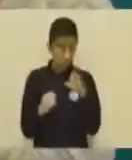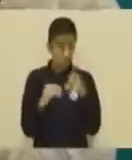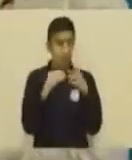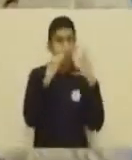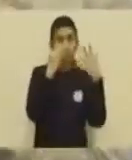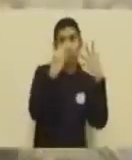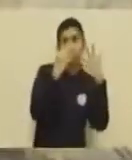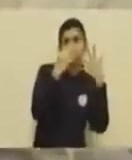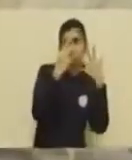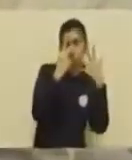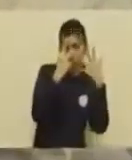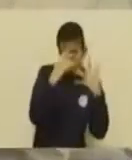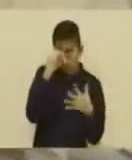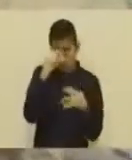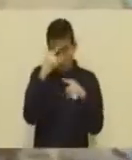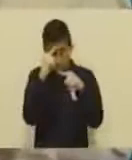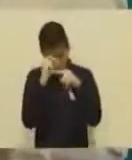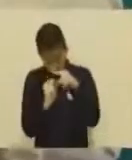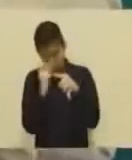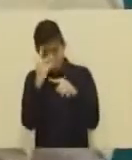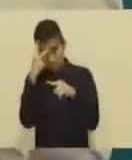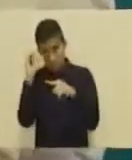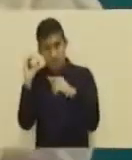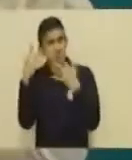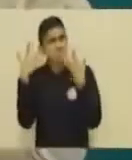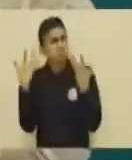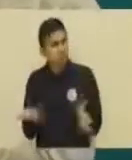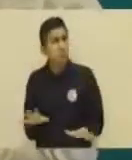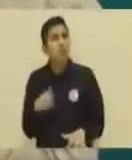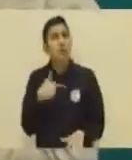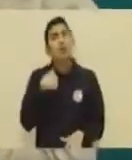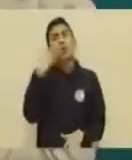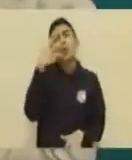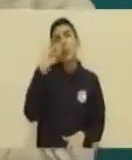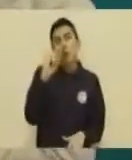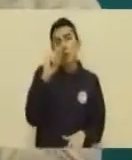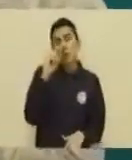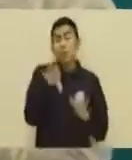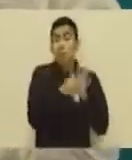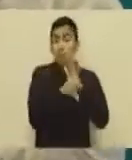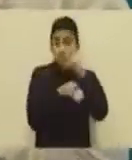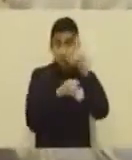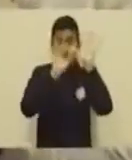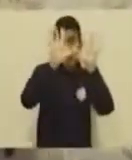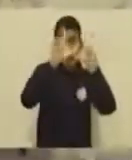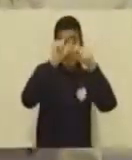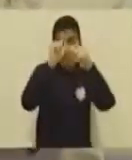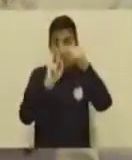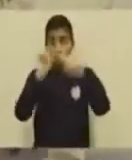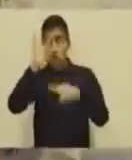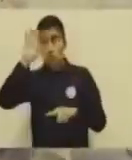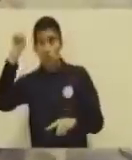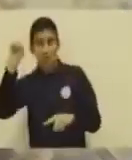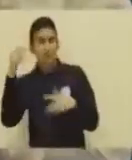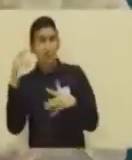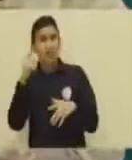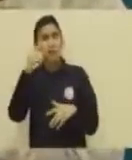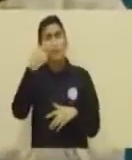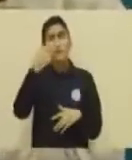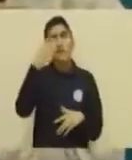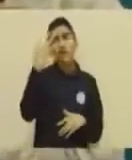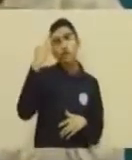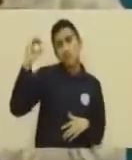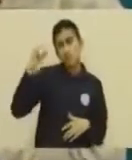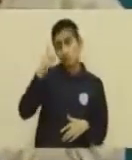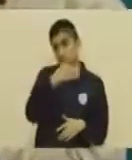menos 40, nos da 40. Si nosotros restamos 10 menos 40, nos da menos 30. Si